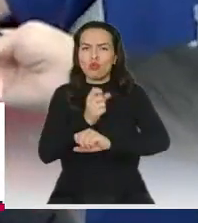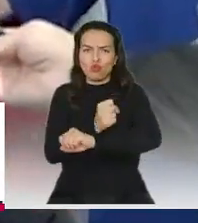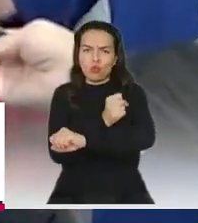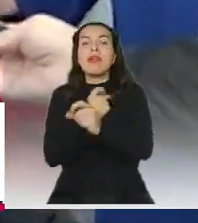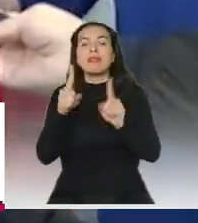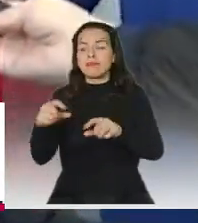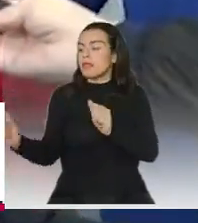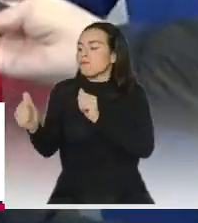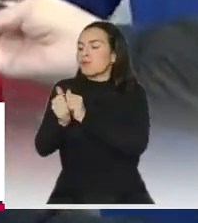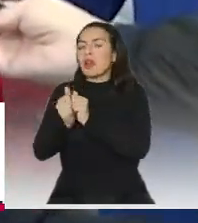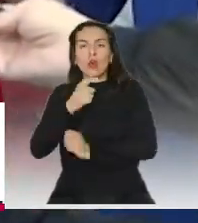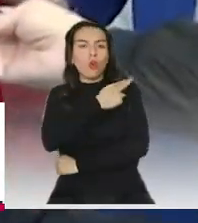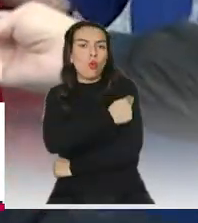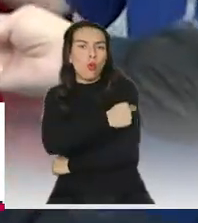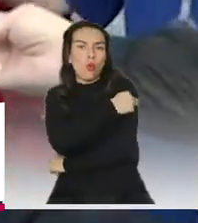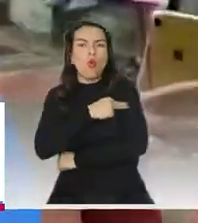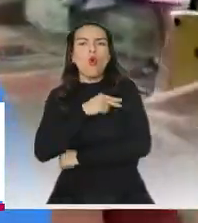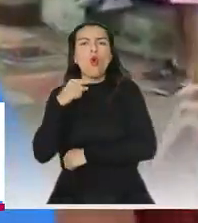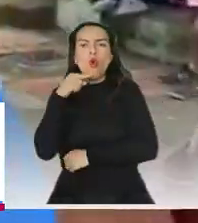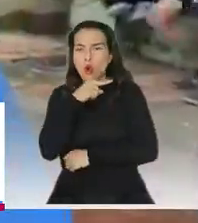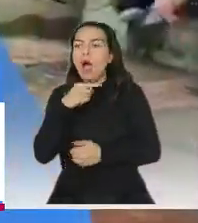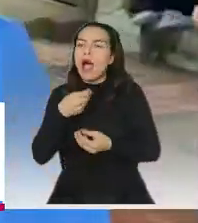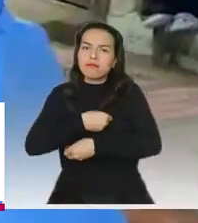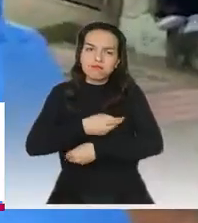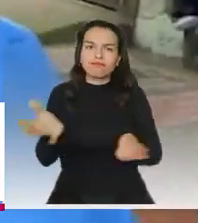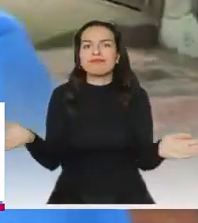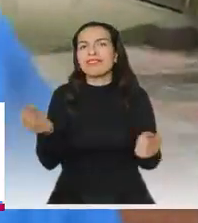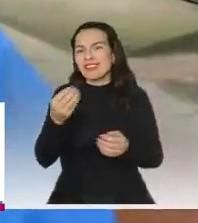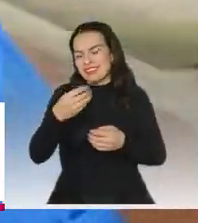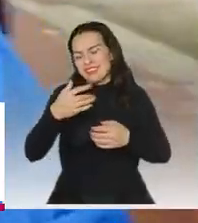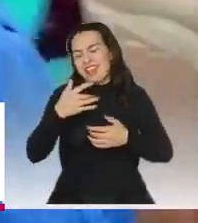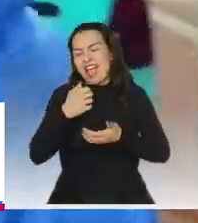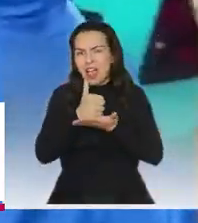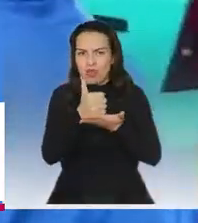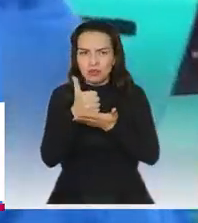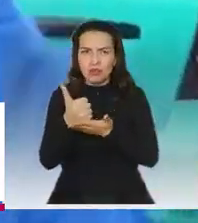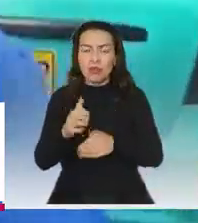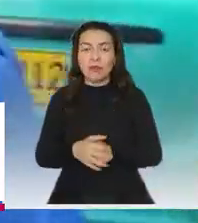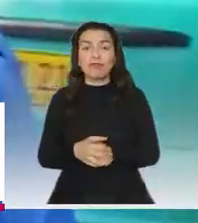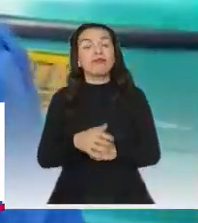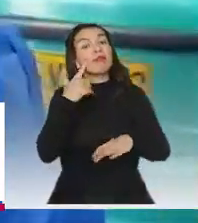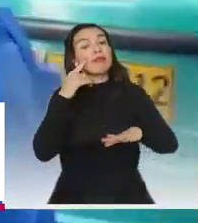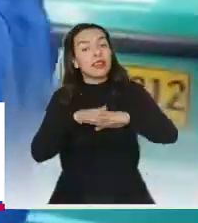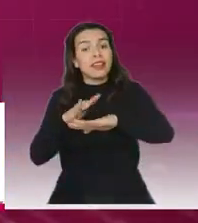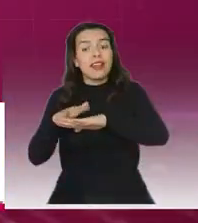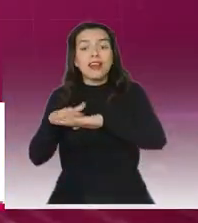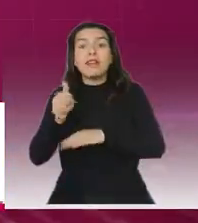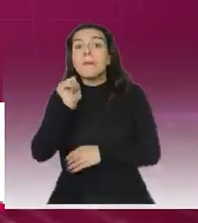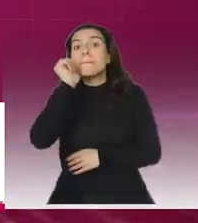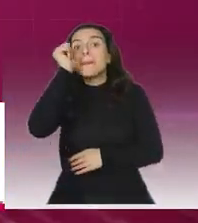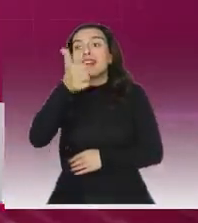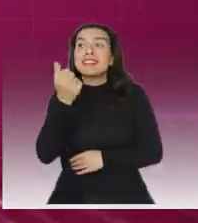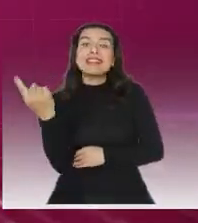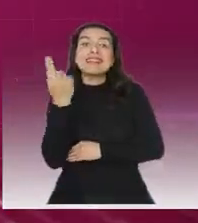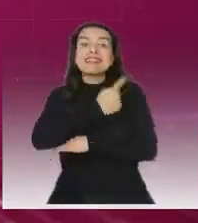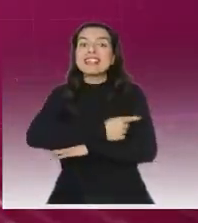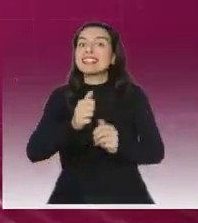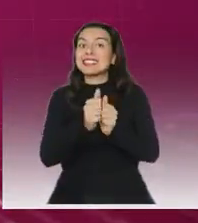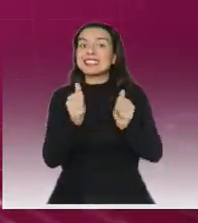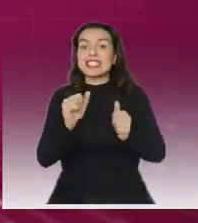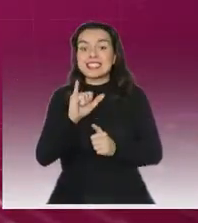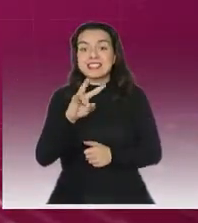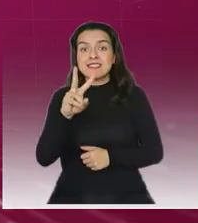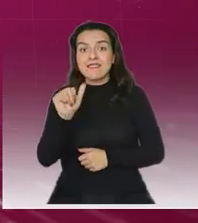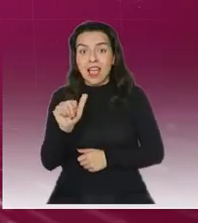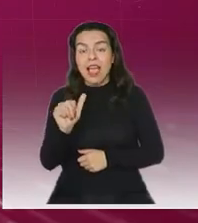los polígonos residenciales que están en cuarentena. Reiteró que el primer día sin IVA programado para mañana no es momento para nuevas